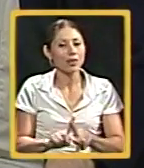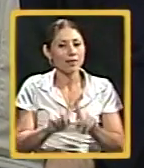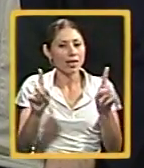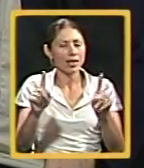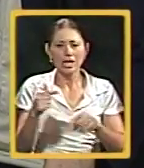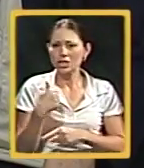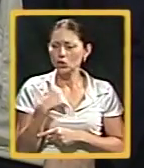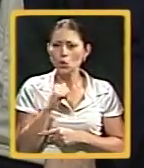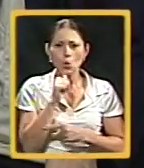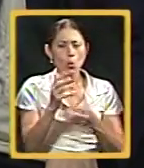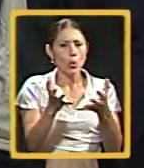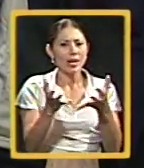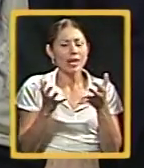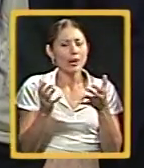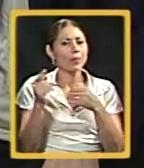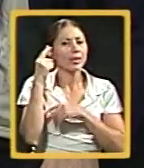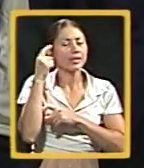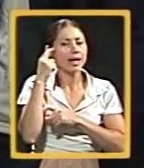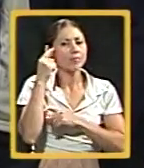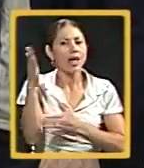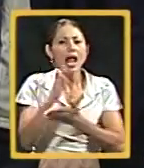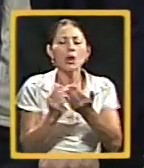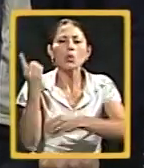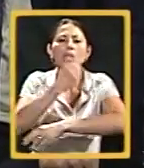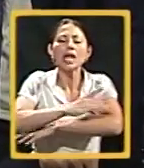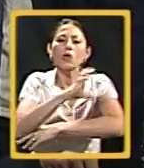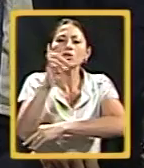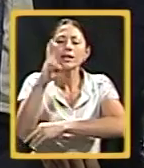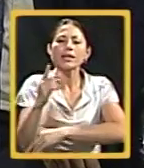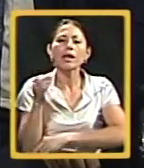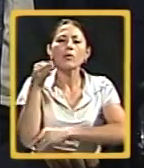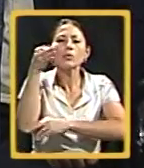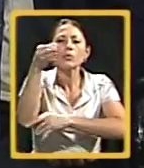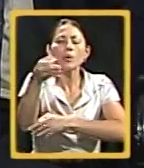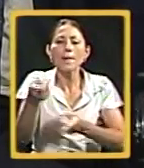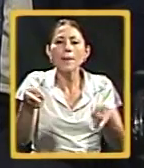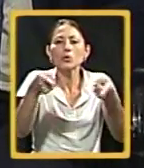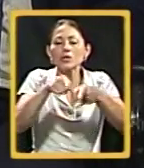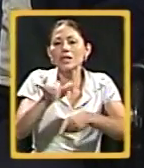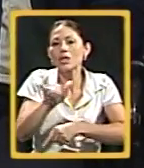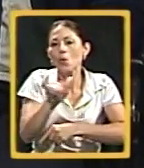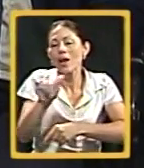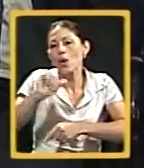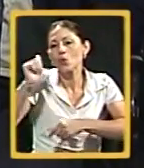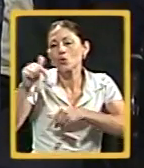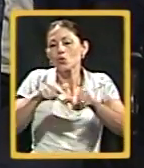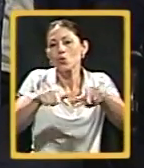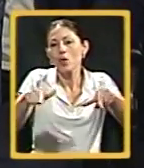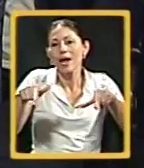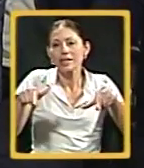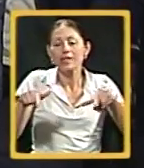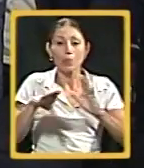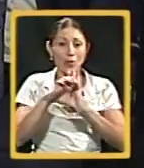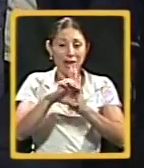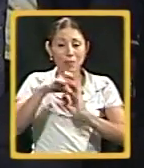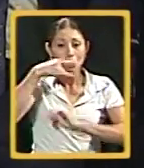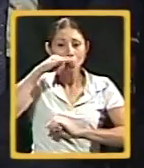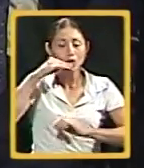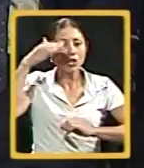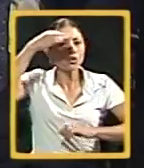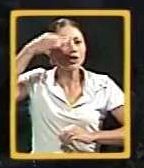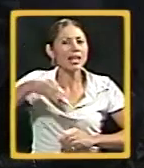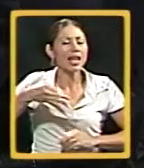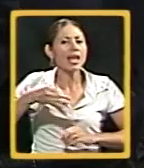pensar que algún día en Costa Rica va a suceder como sucede en otras partes del mundo, en que los niños creen que, por ejemplo, la leche